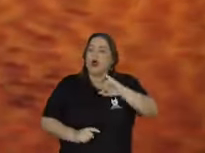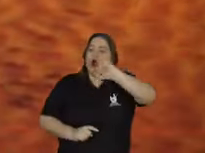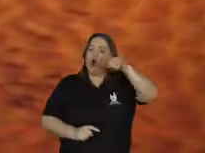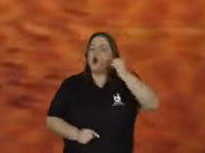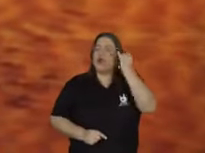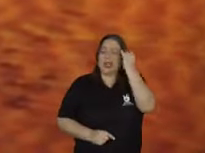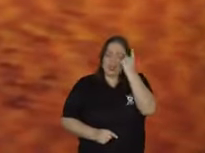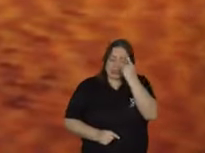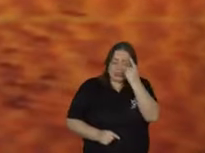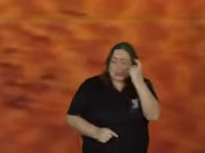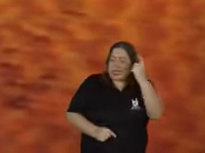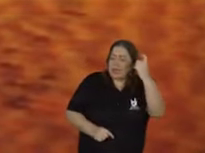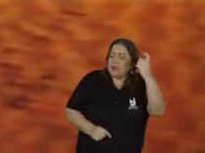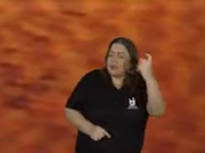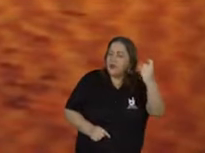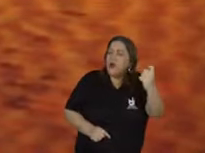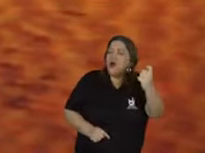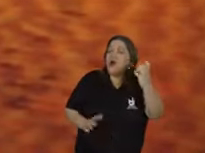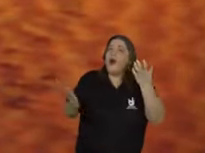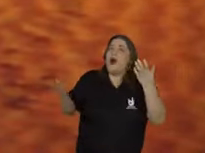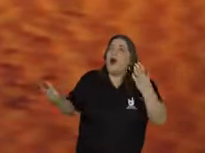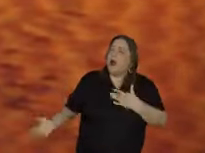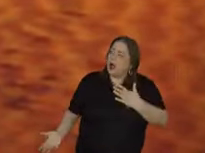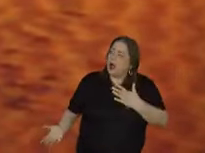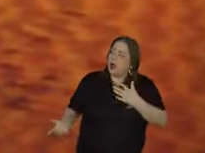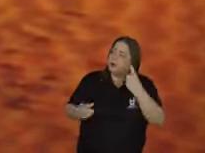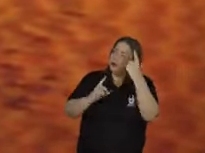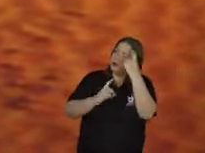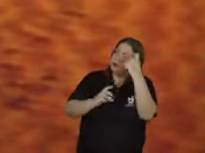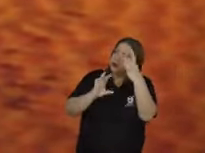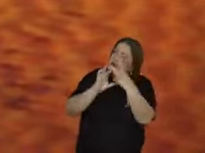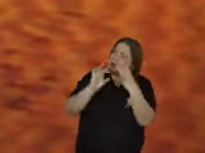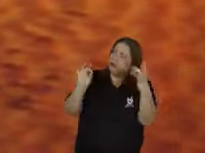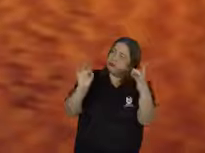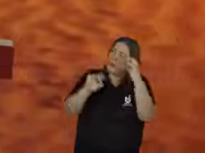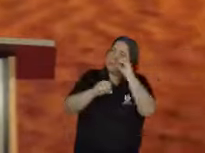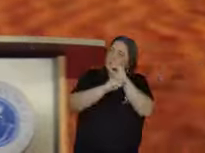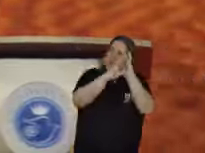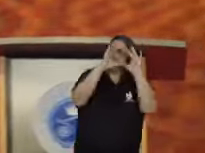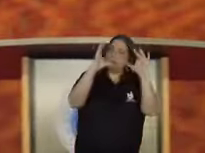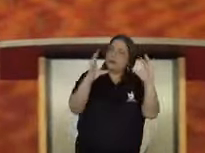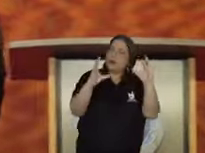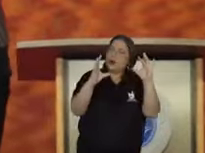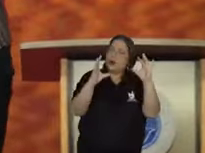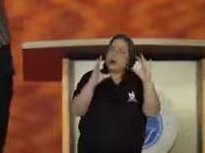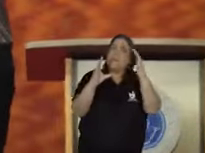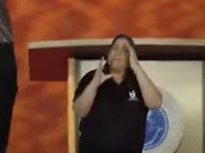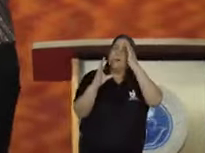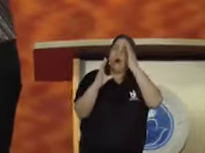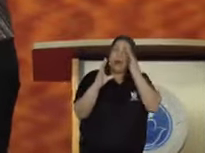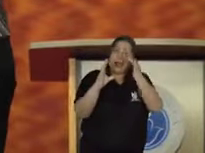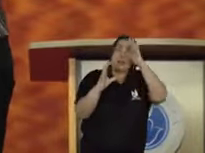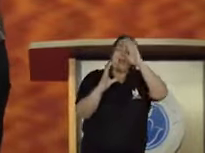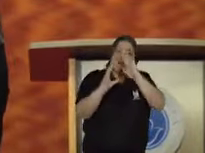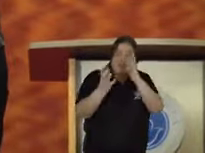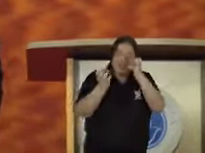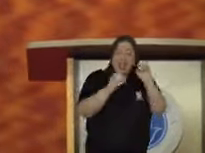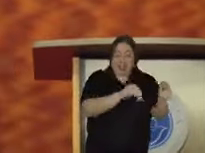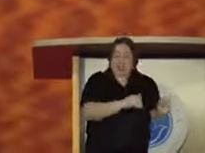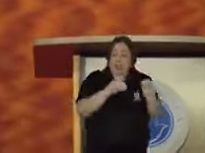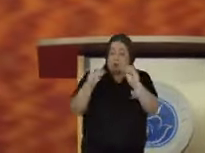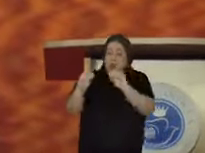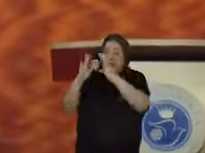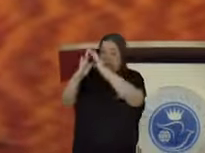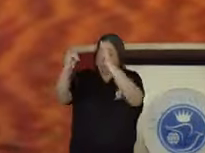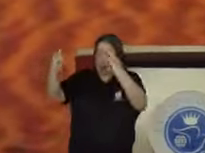estaba pasando, pensó que era interpretar un sueño, pero Dios lo estaba llevando al palacio para que ya se acostumbrara a donde iba a vivir. Lo que